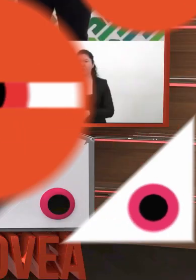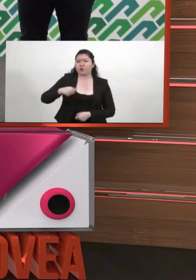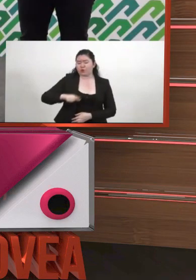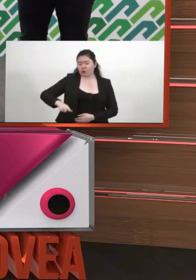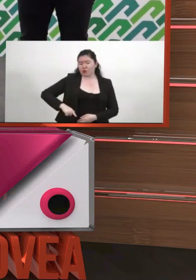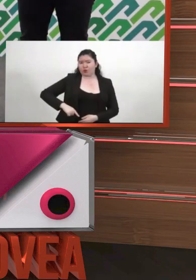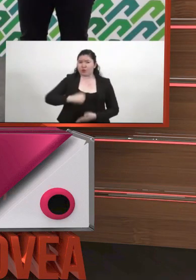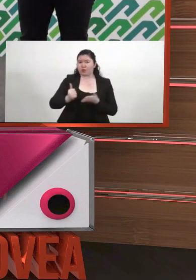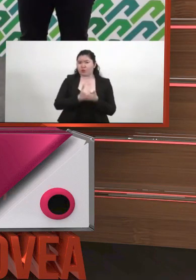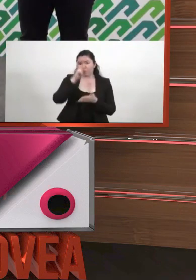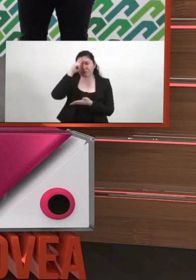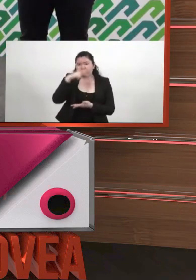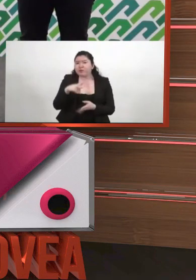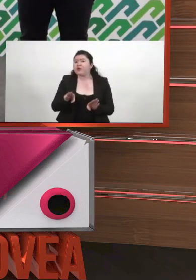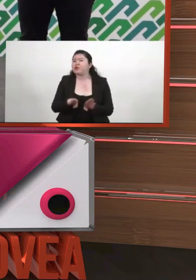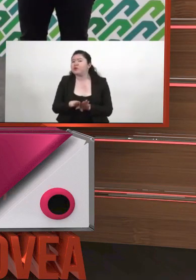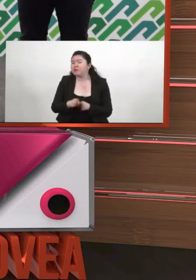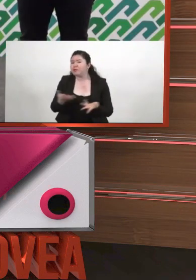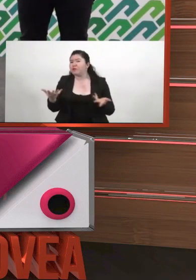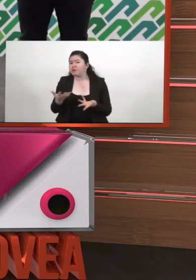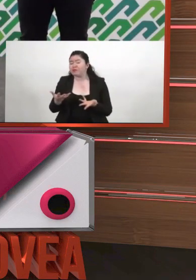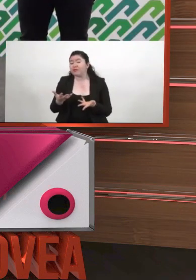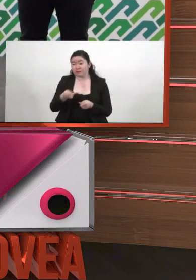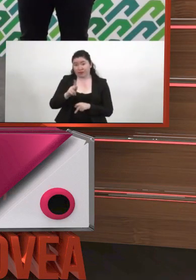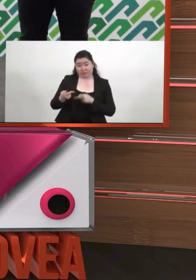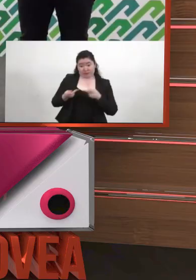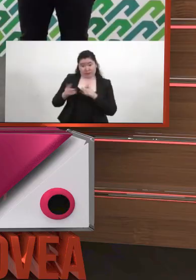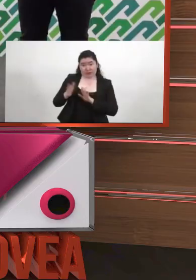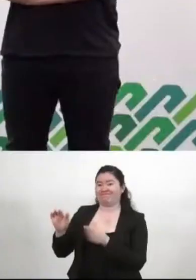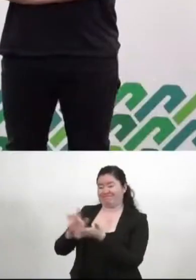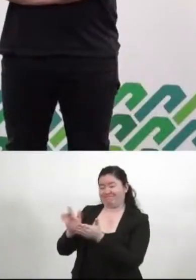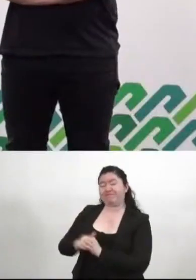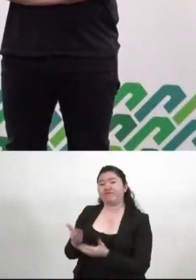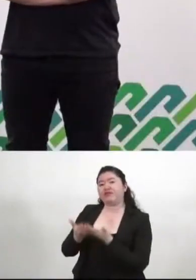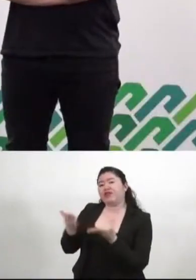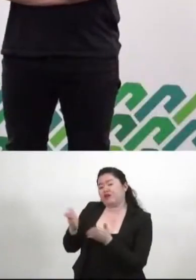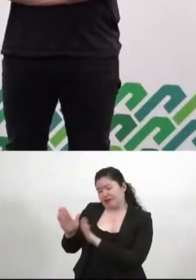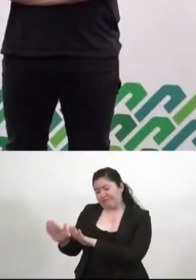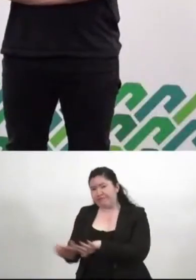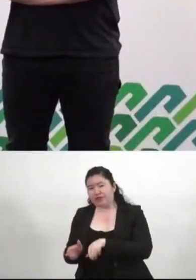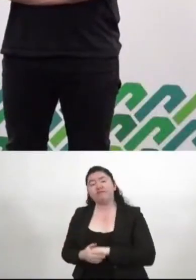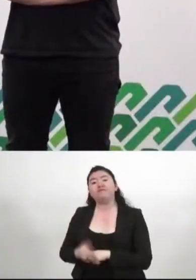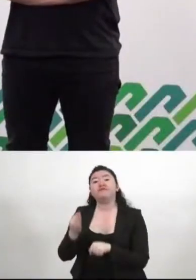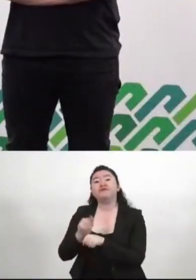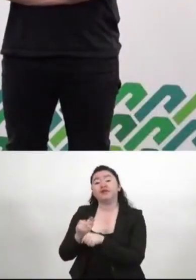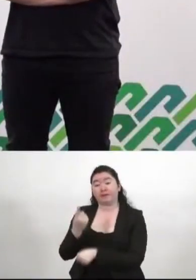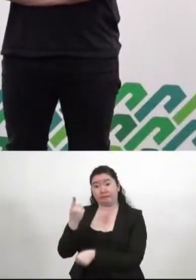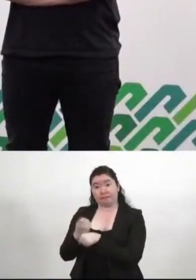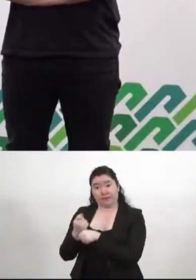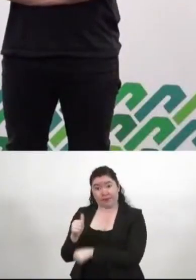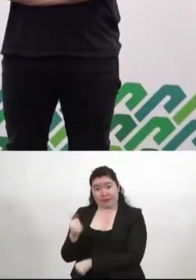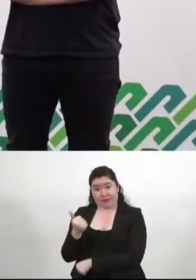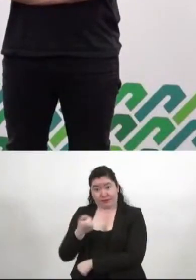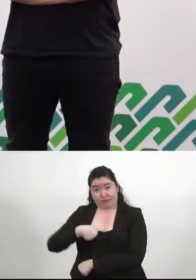Y de esta consulta también le preguntaron a la jefa de gobierno en la conferencia del martes 22. El 1 de agosto estaríamos